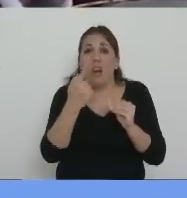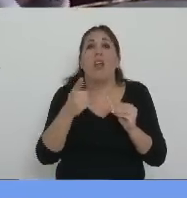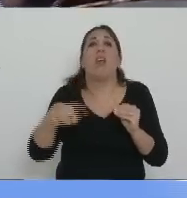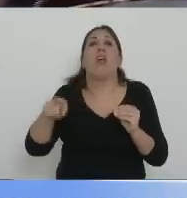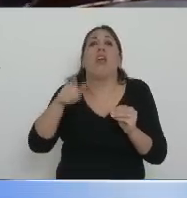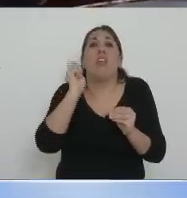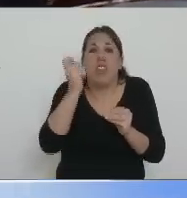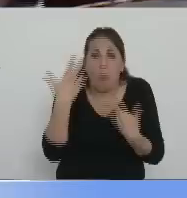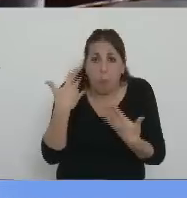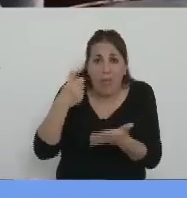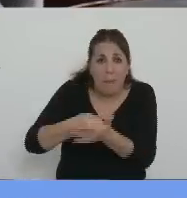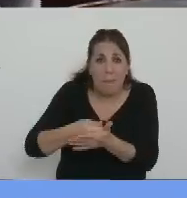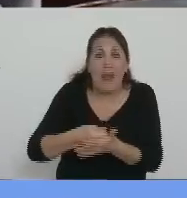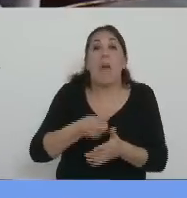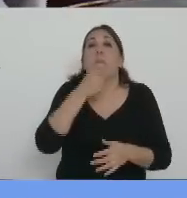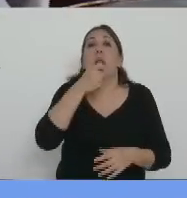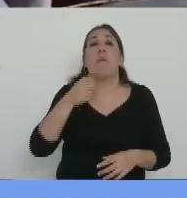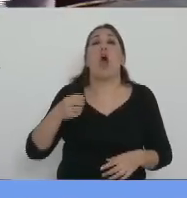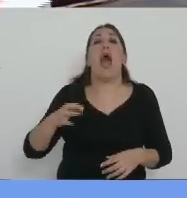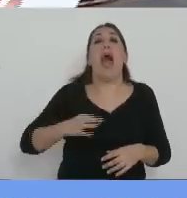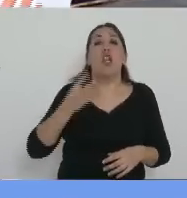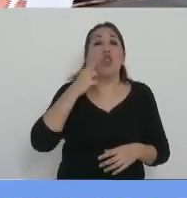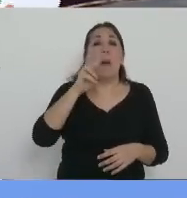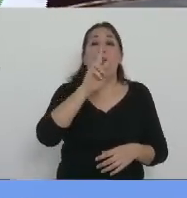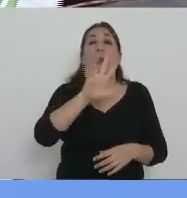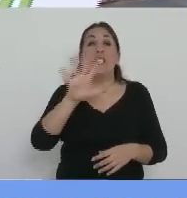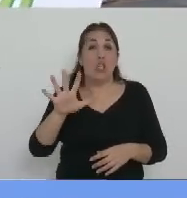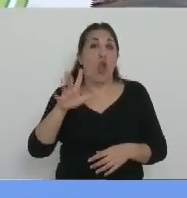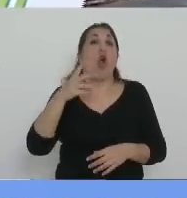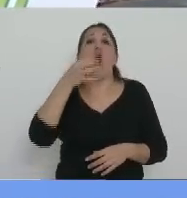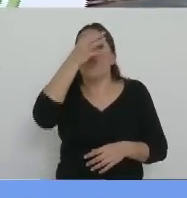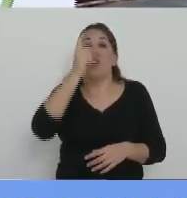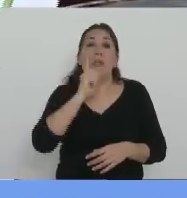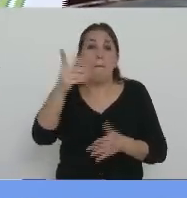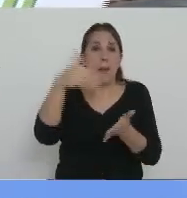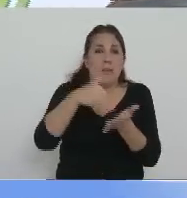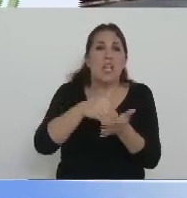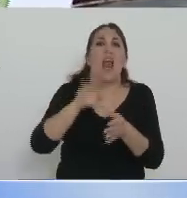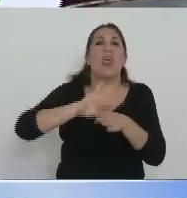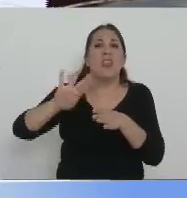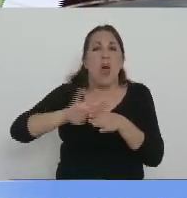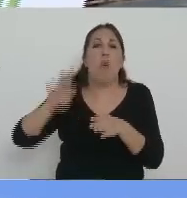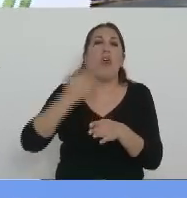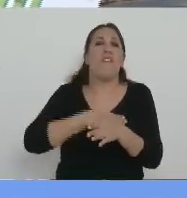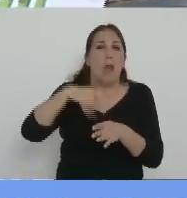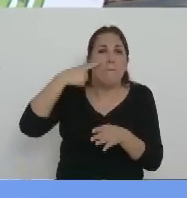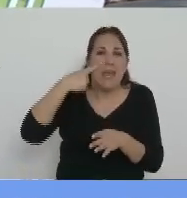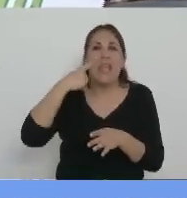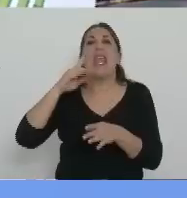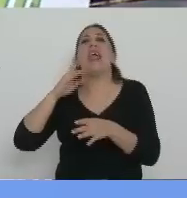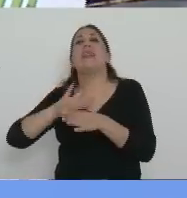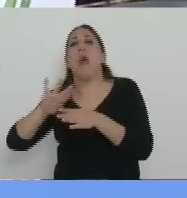tenemos en el año 2025 12 mil millones entre deuda al fondo de una privada y deuda la provincia estoy hablando sólo